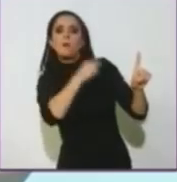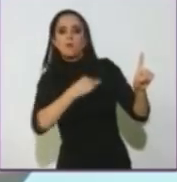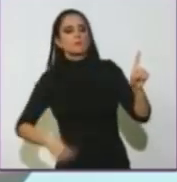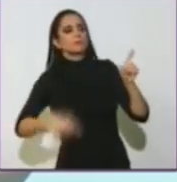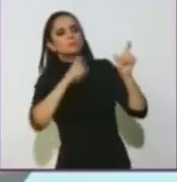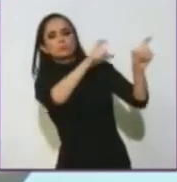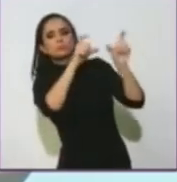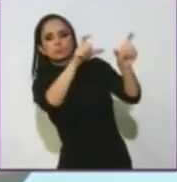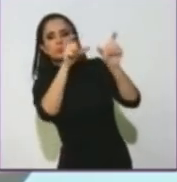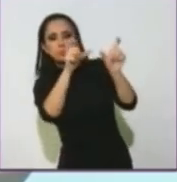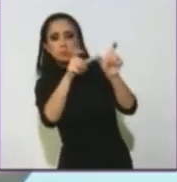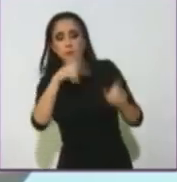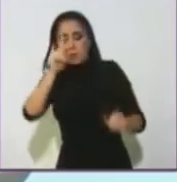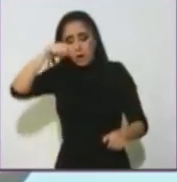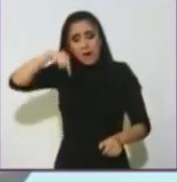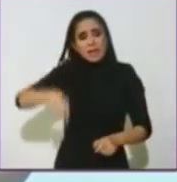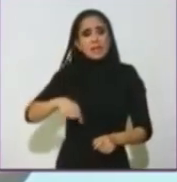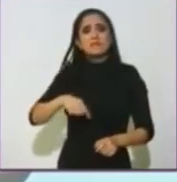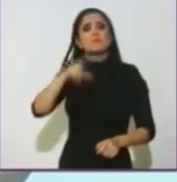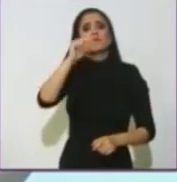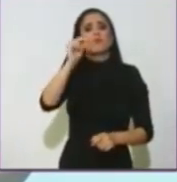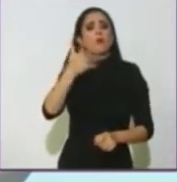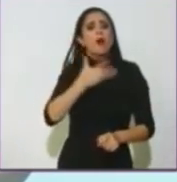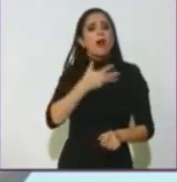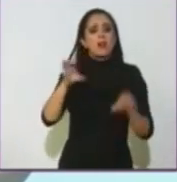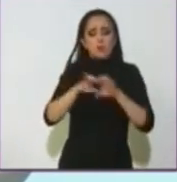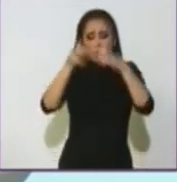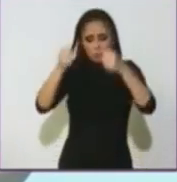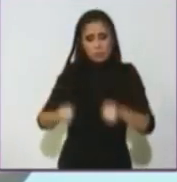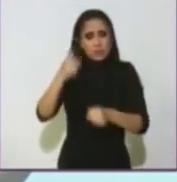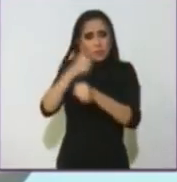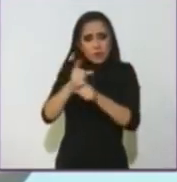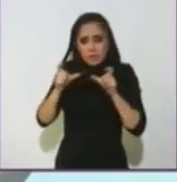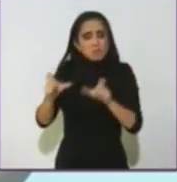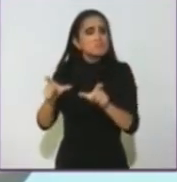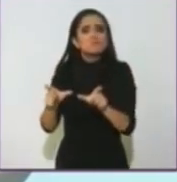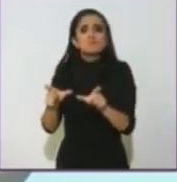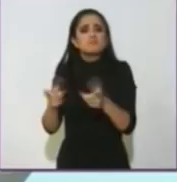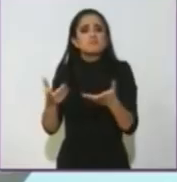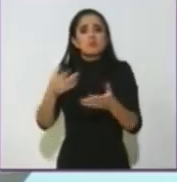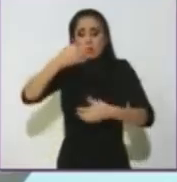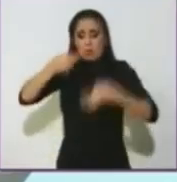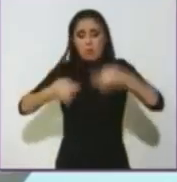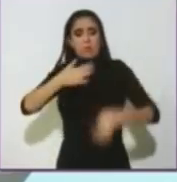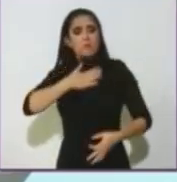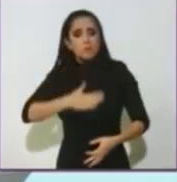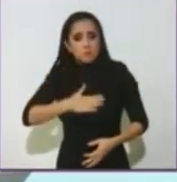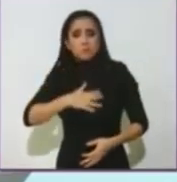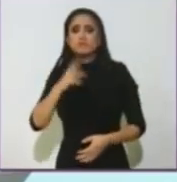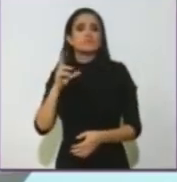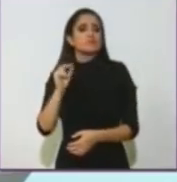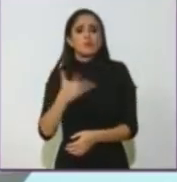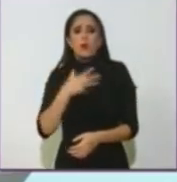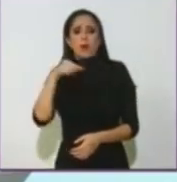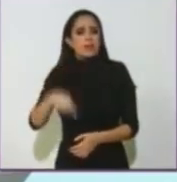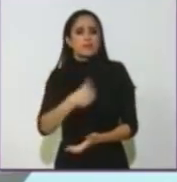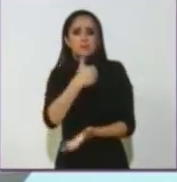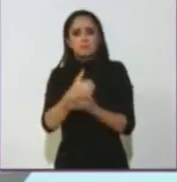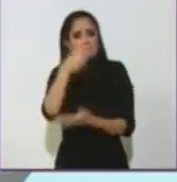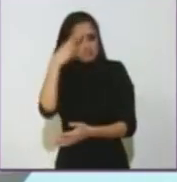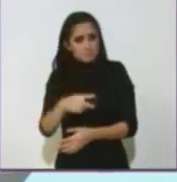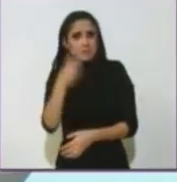prácticamente atribuciones en el tema de seguridad y menos de procuración de justicia y ese es el tema central